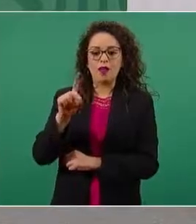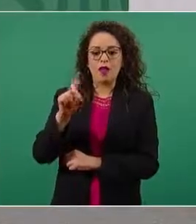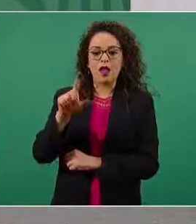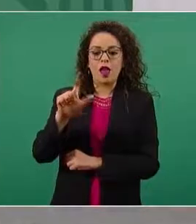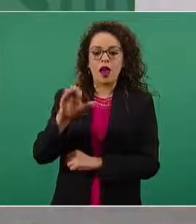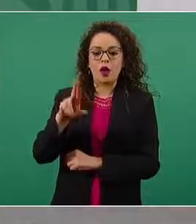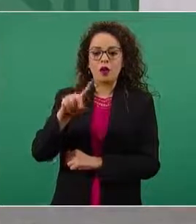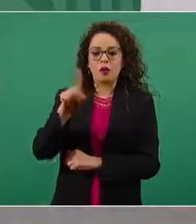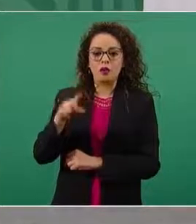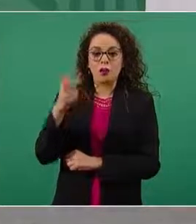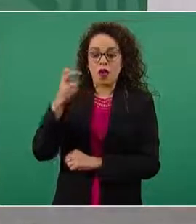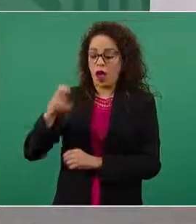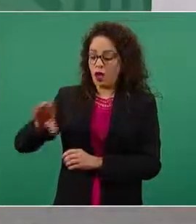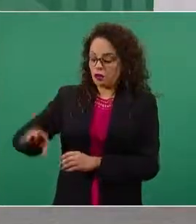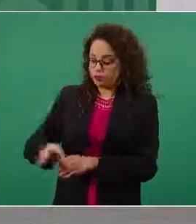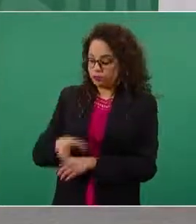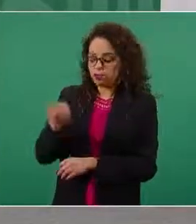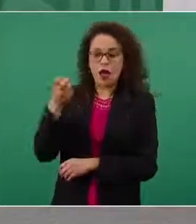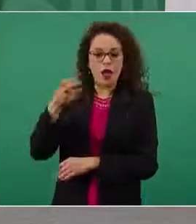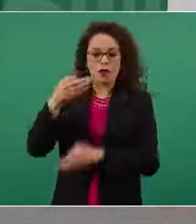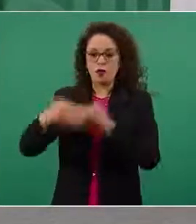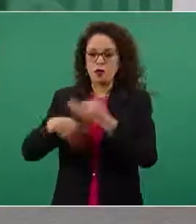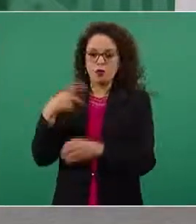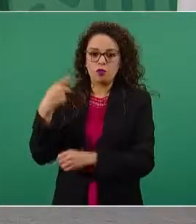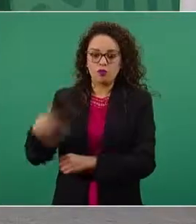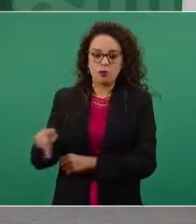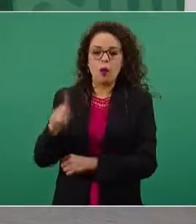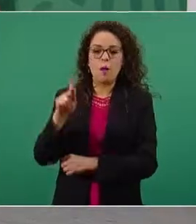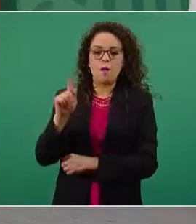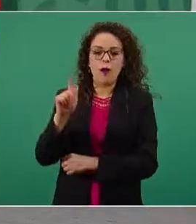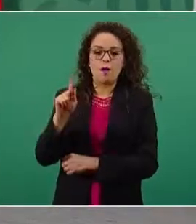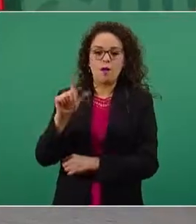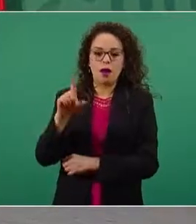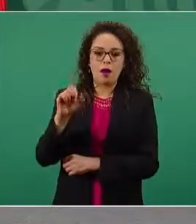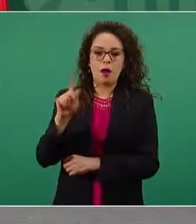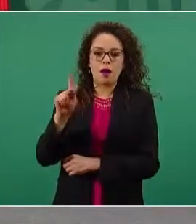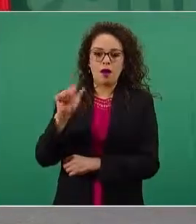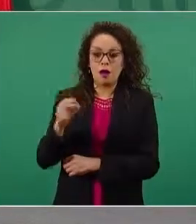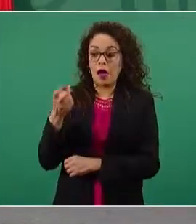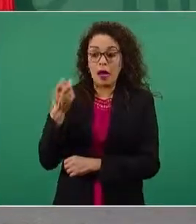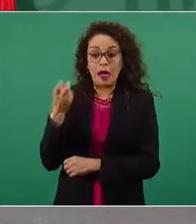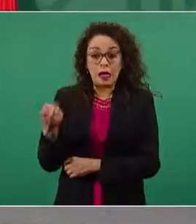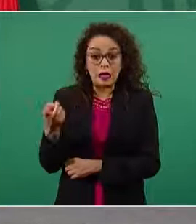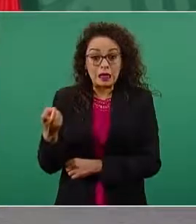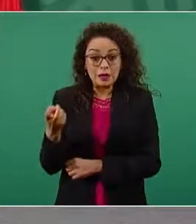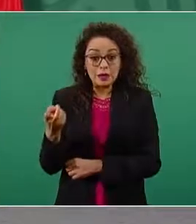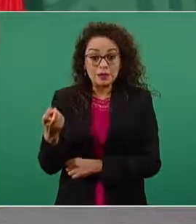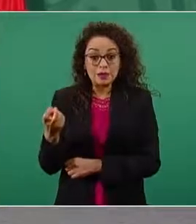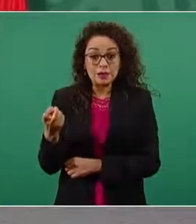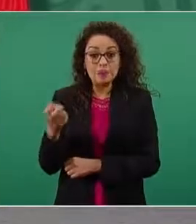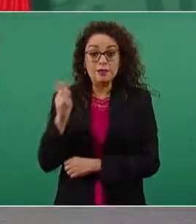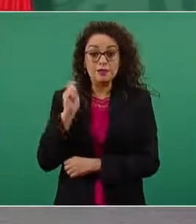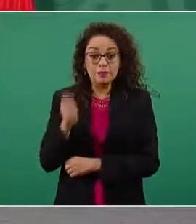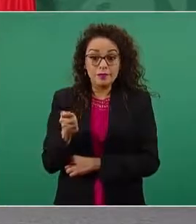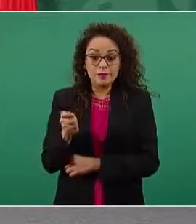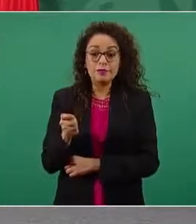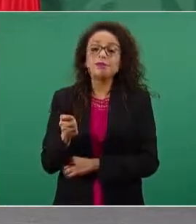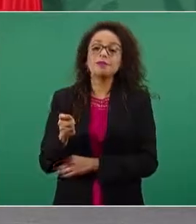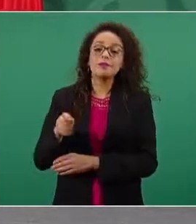Todo eso es la cuenca del Papaloapan. Pues desde ahí es subir